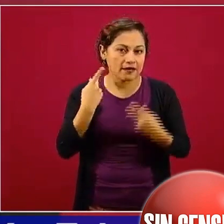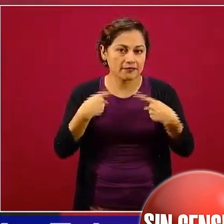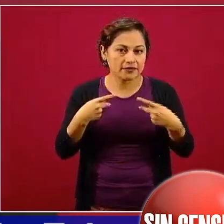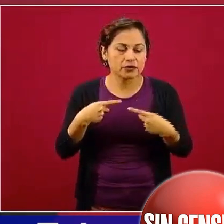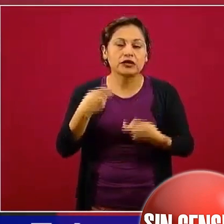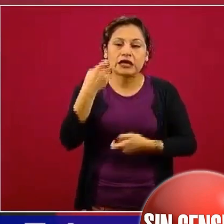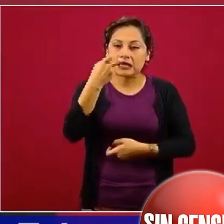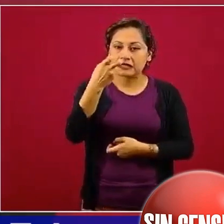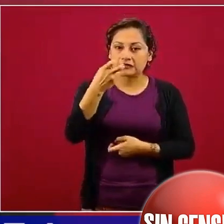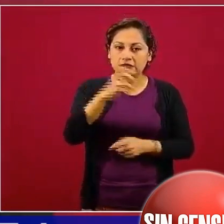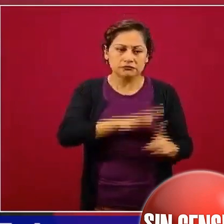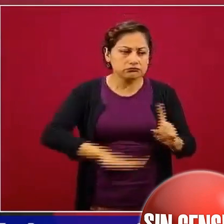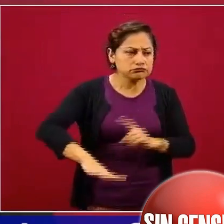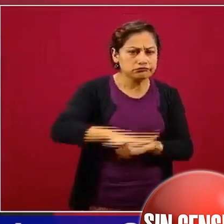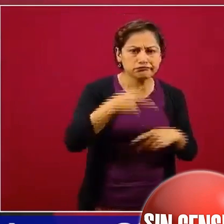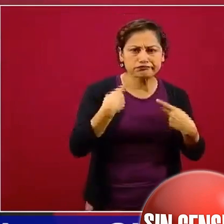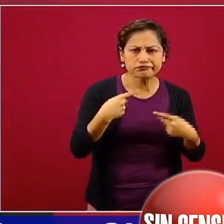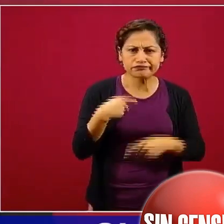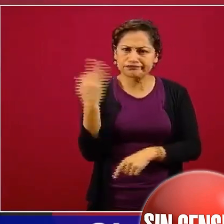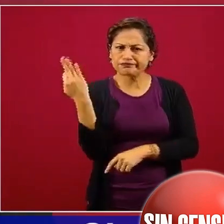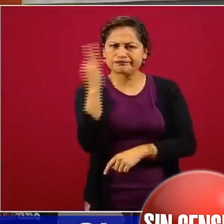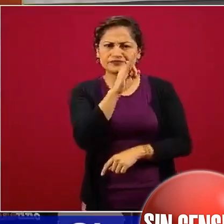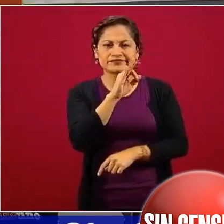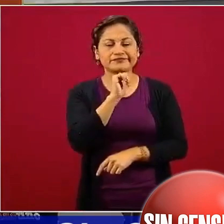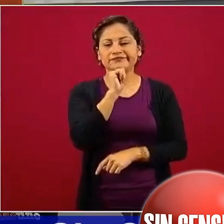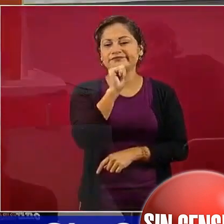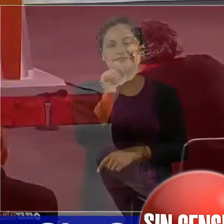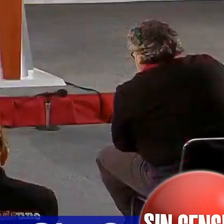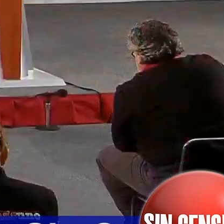El pueblo no traiciona.